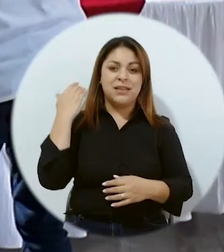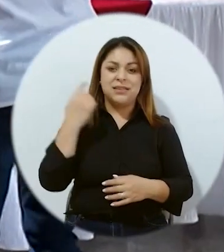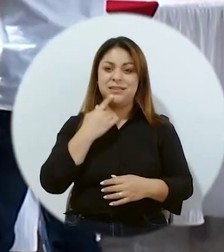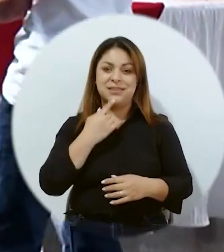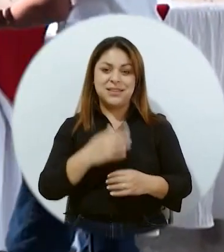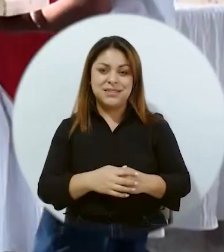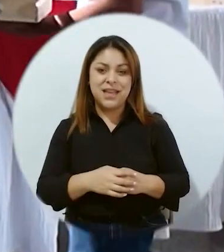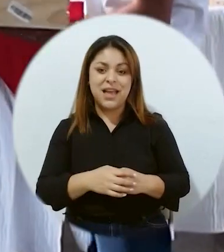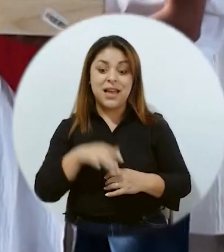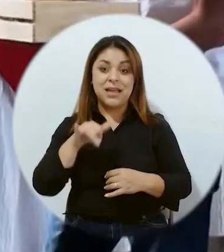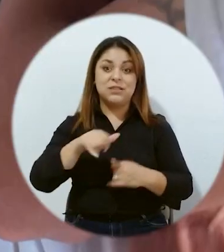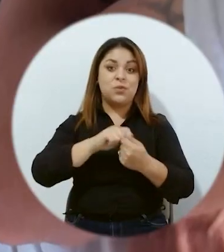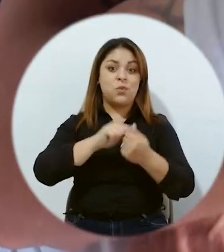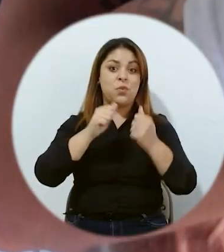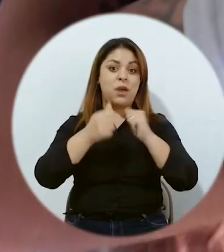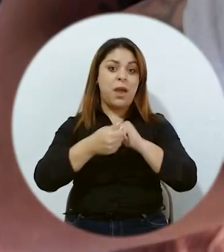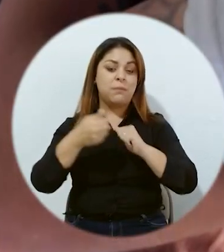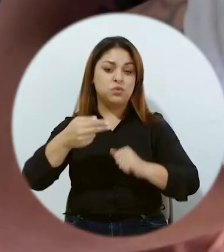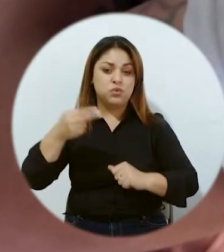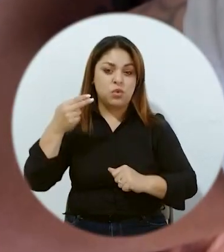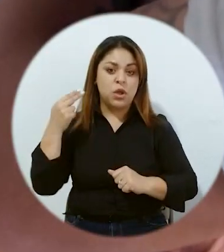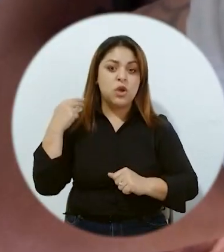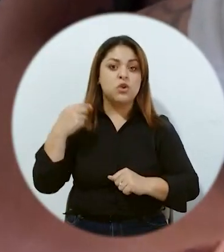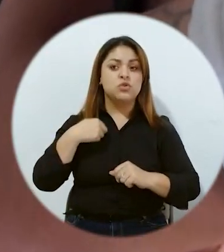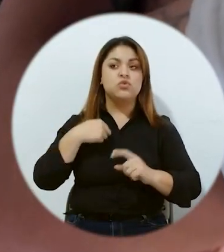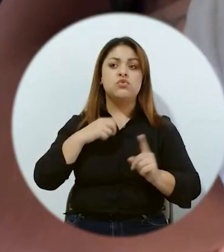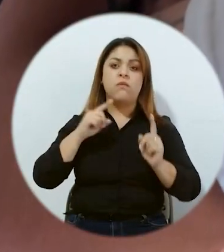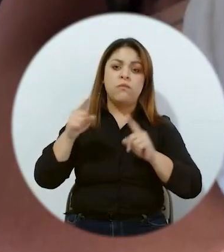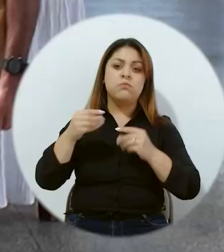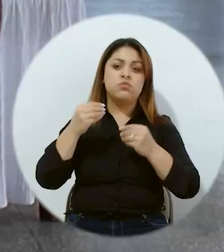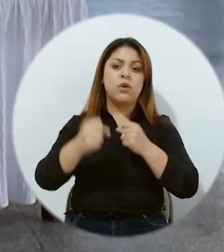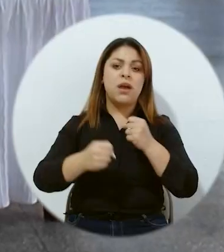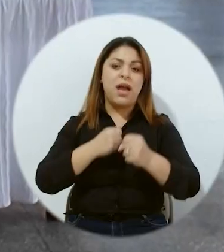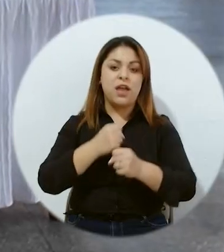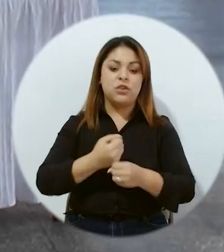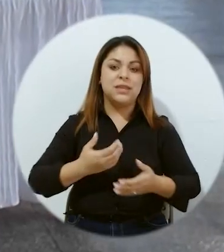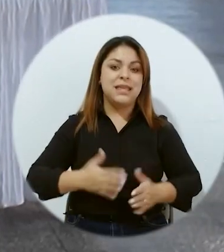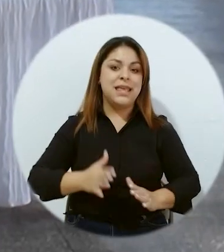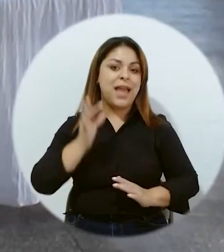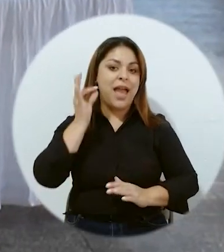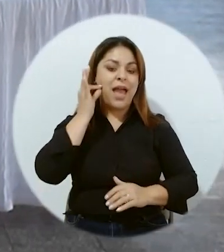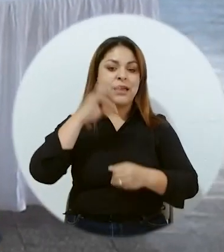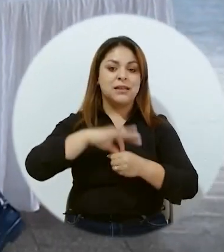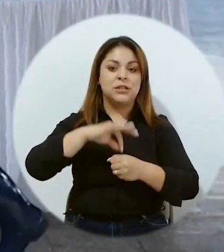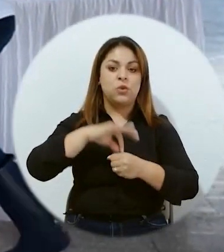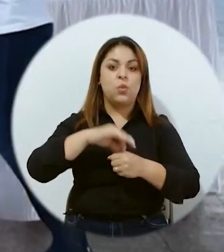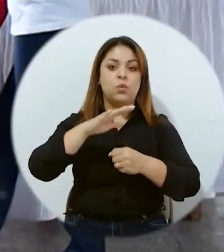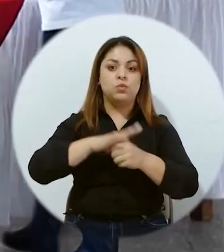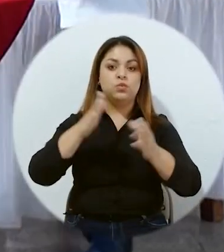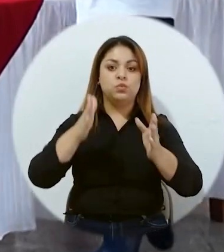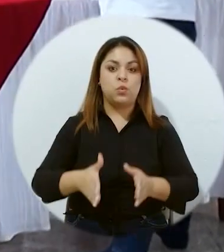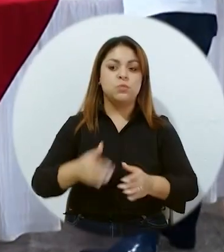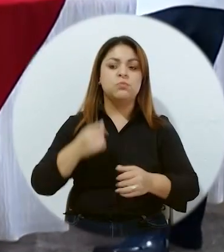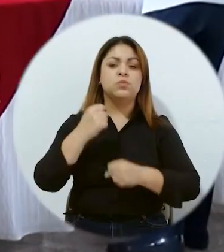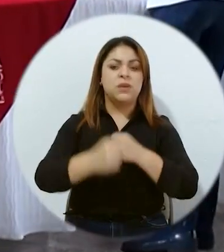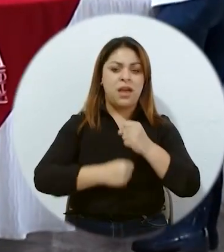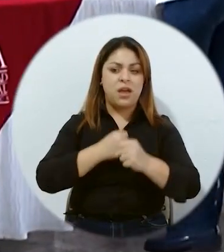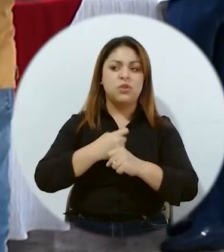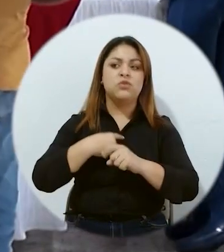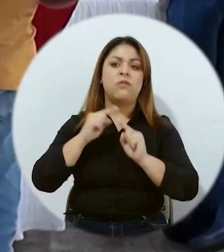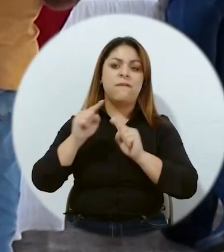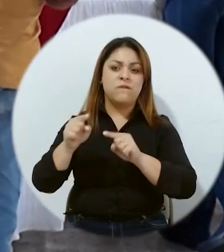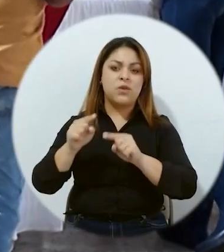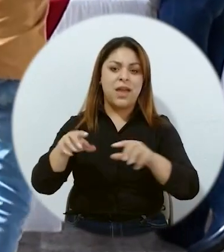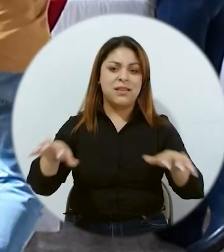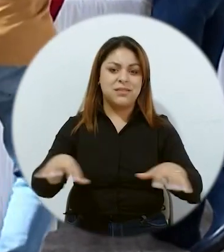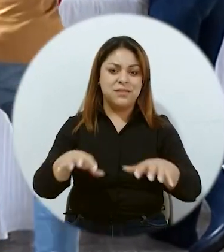decía que vamos marcando historia. Yo fui por muchos años hija de agricultor y fui por muchos años a